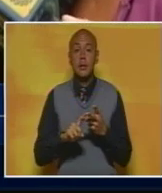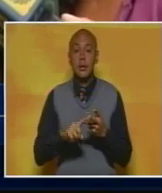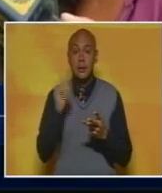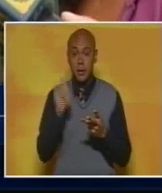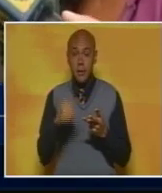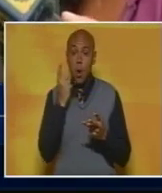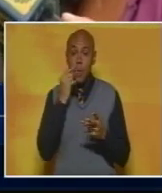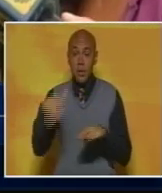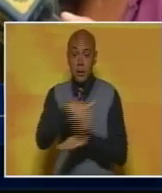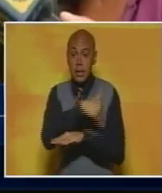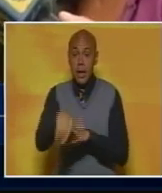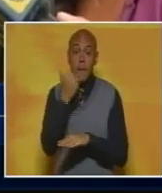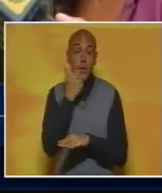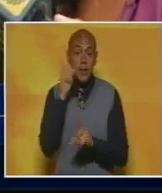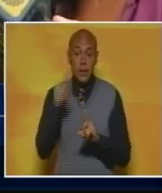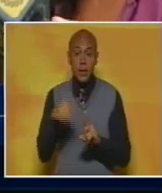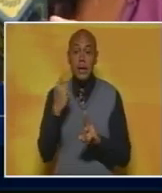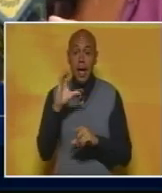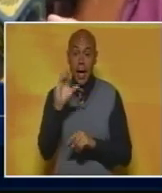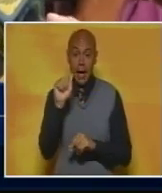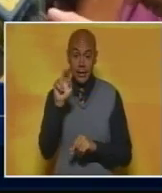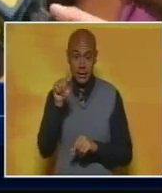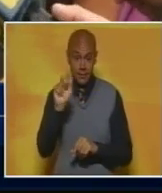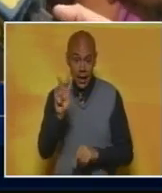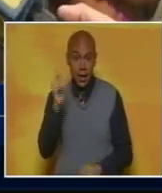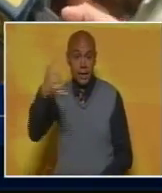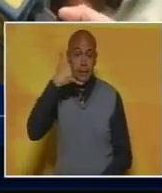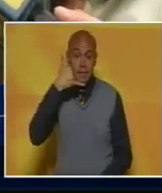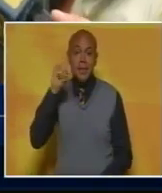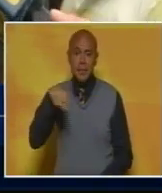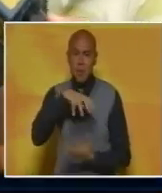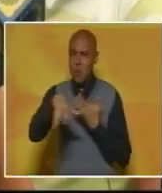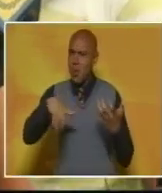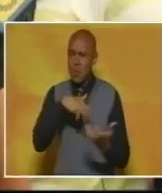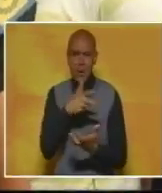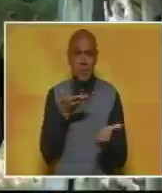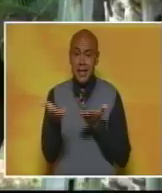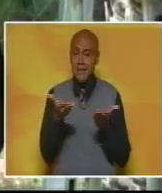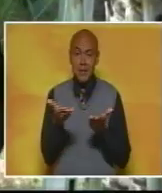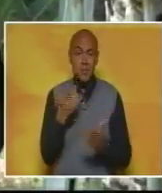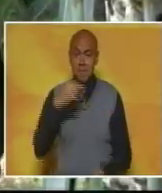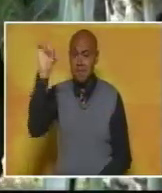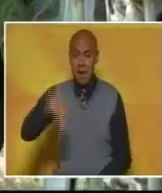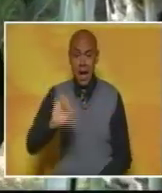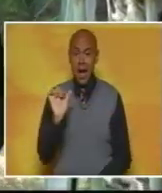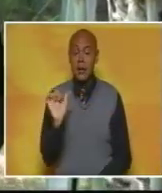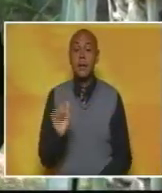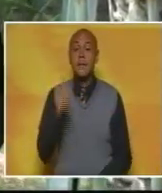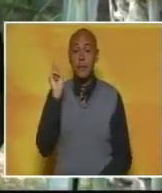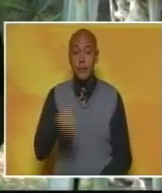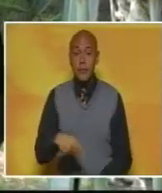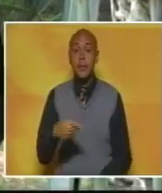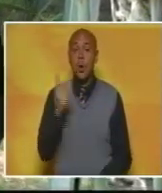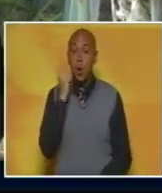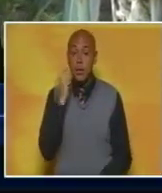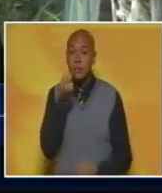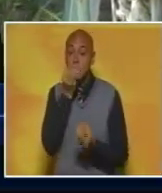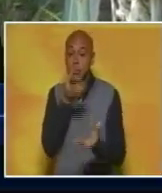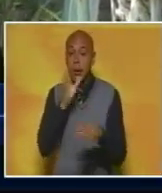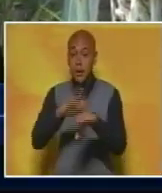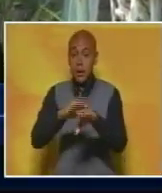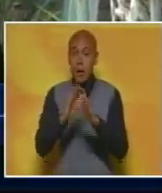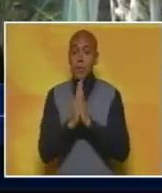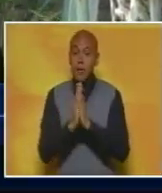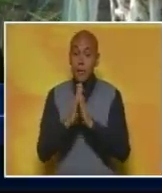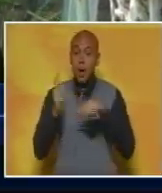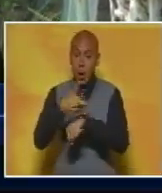Dicen los vecinos aquí también, la Cantebet también, una problemática, sí, todos los servicios básicos. Pues. Finalmente, estos habitantes le hicieron un llamado a